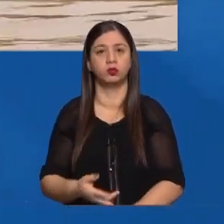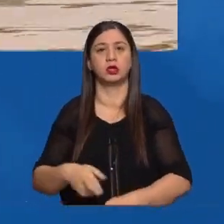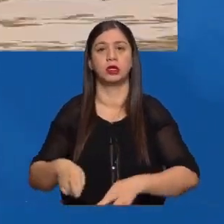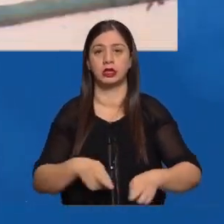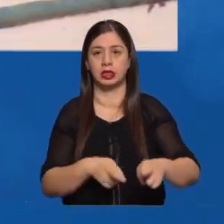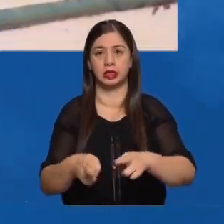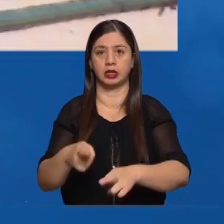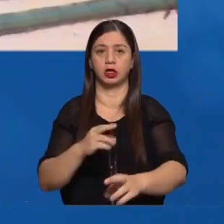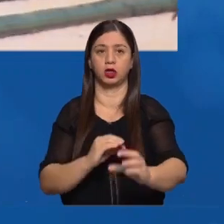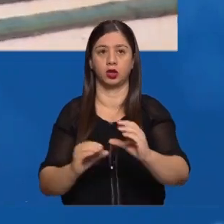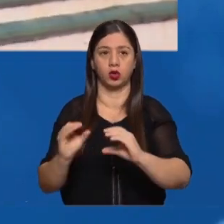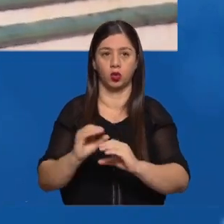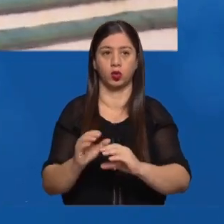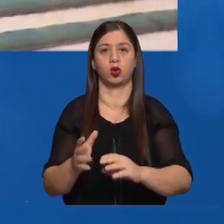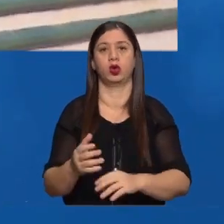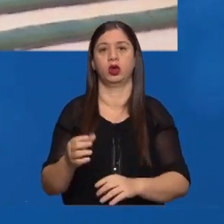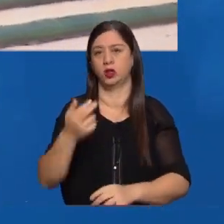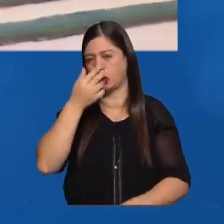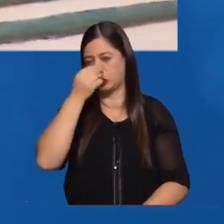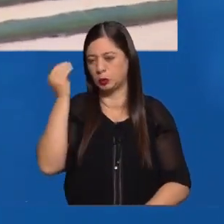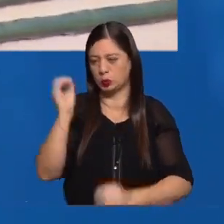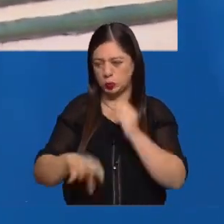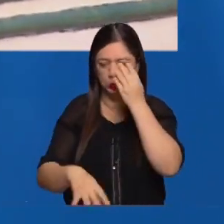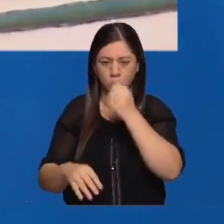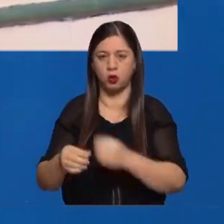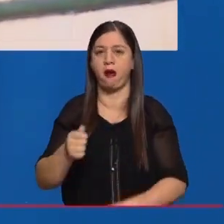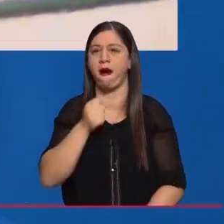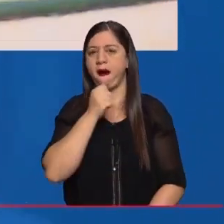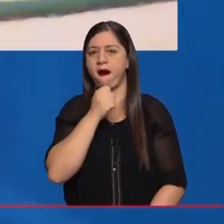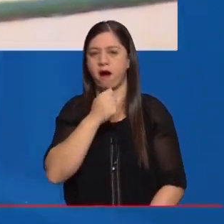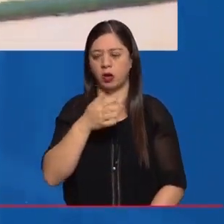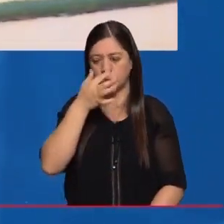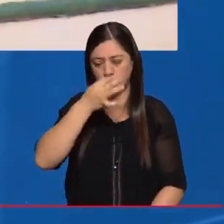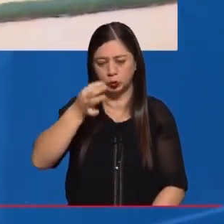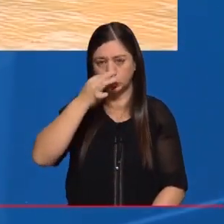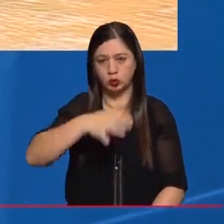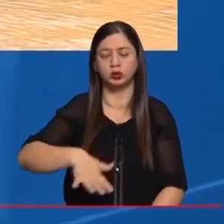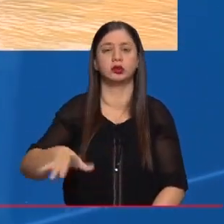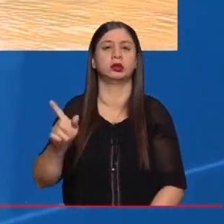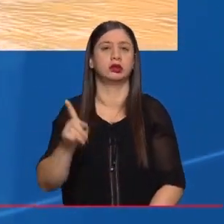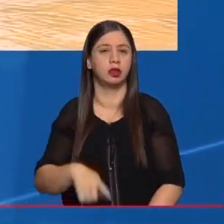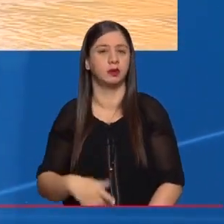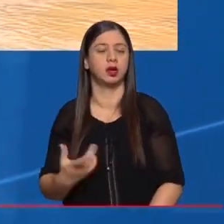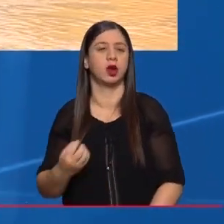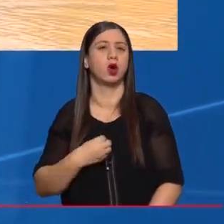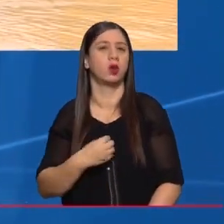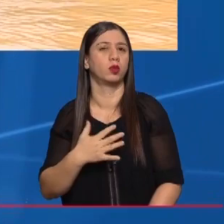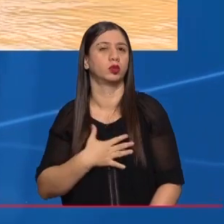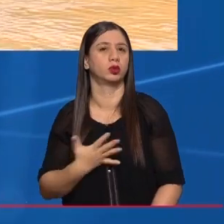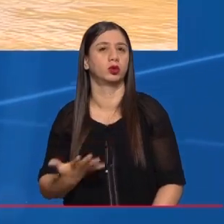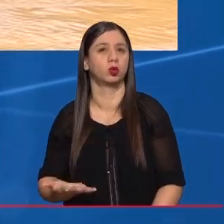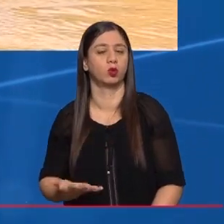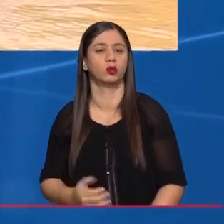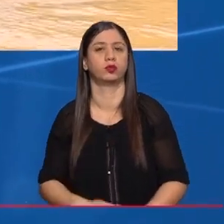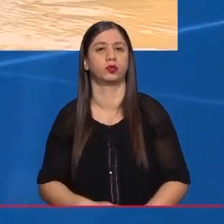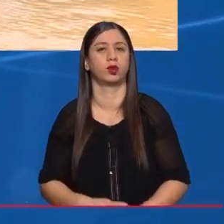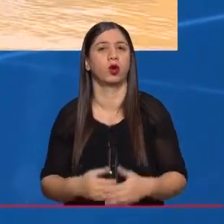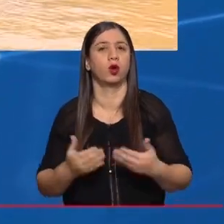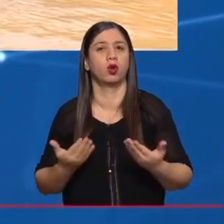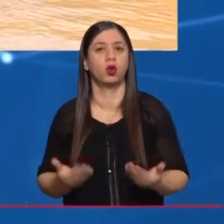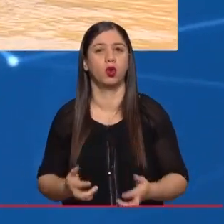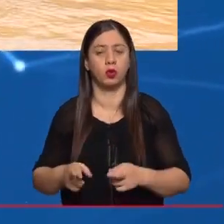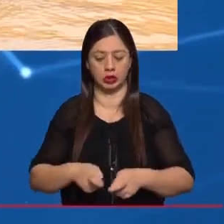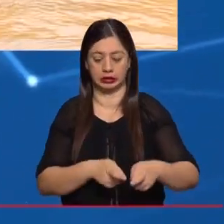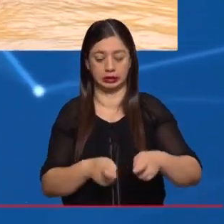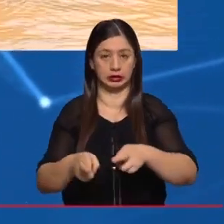el Cauca, en temas de escombros, algunas aguas residuales, pero también vamos a tener la oportunidad de ver cómo debe el